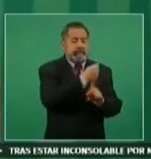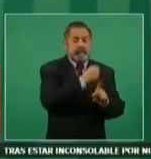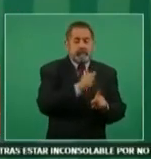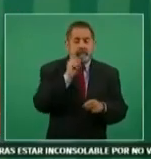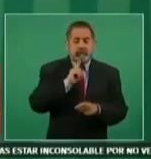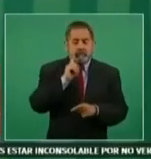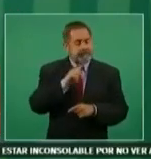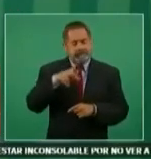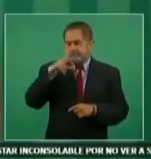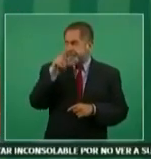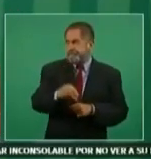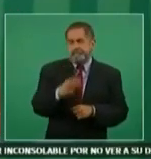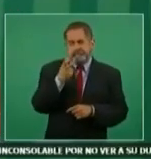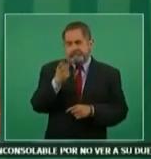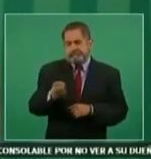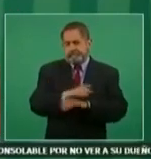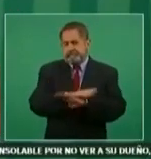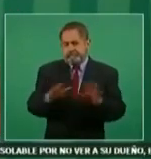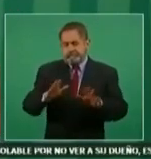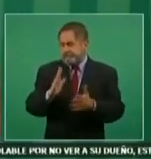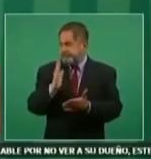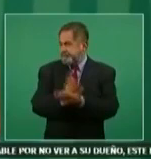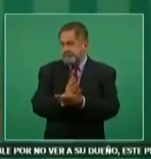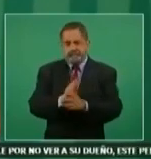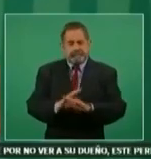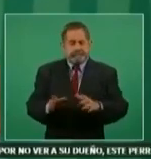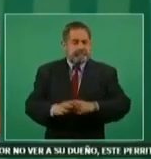No, sí, ya entendí. Ok, un saludo a Caro Campos.